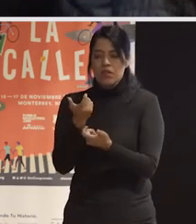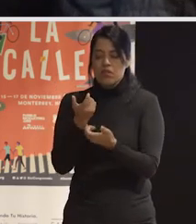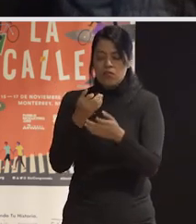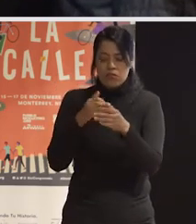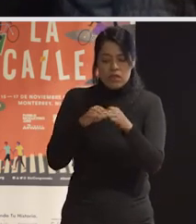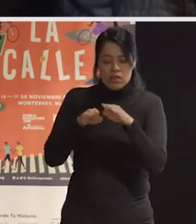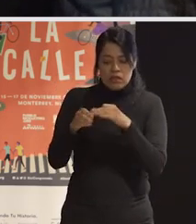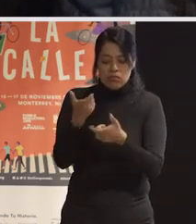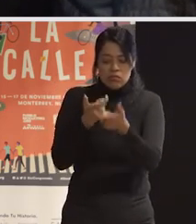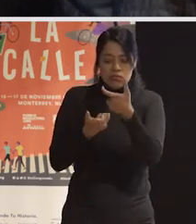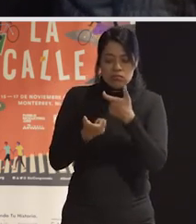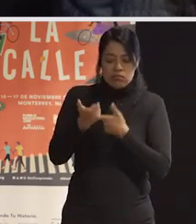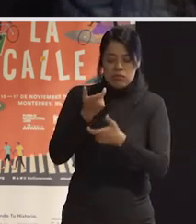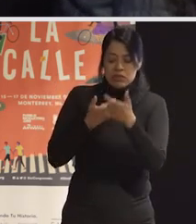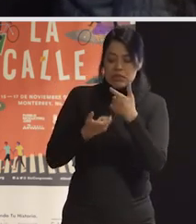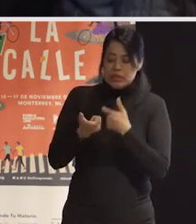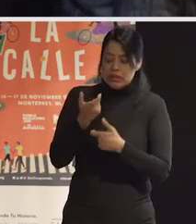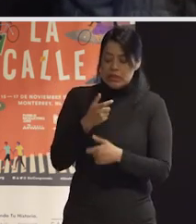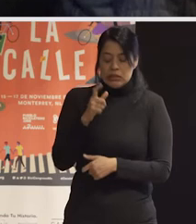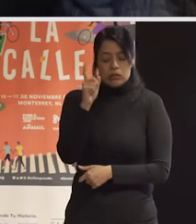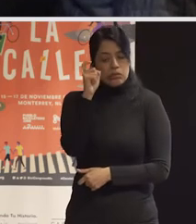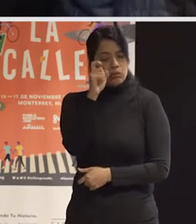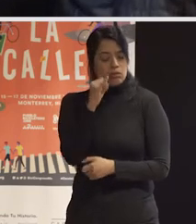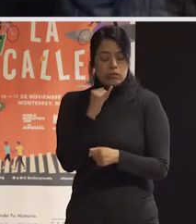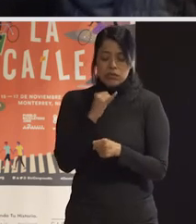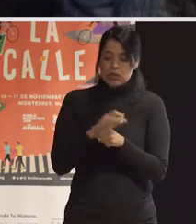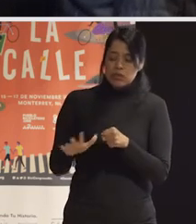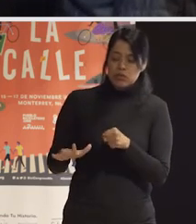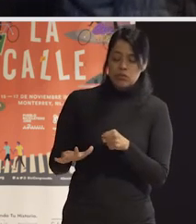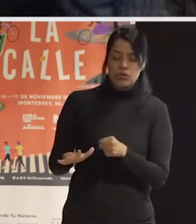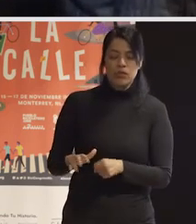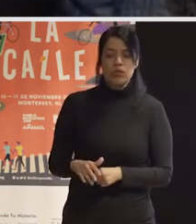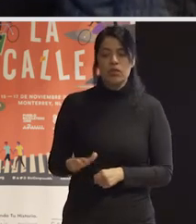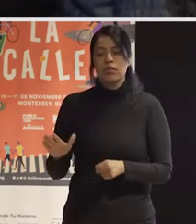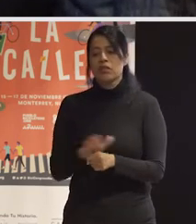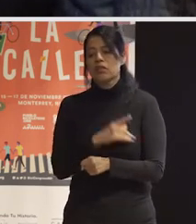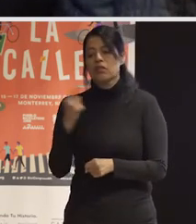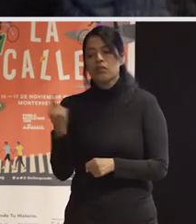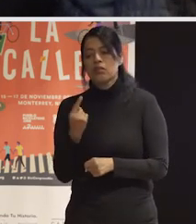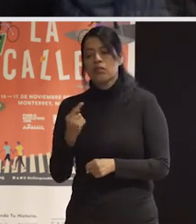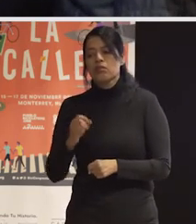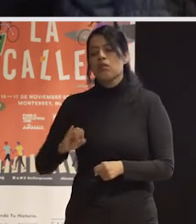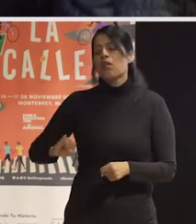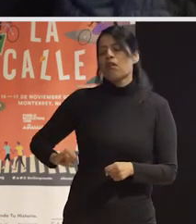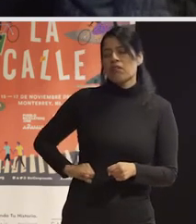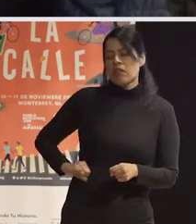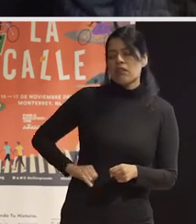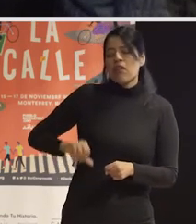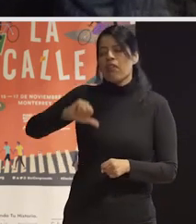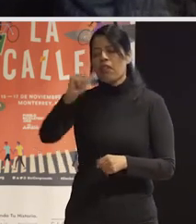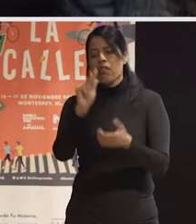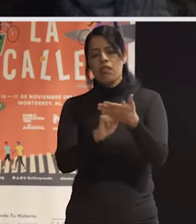compañeros o sea para los que trabajamos en eso es casi imposible porque son más interesantes otros proyectos